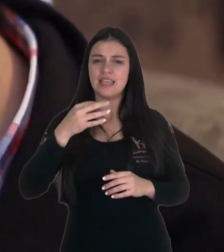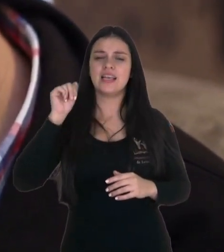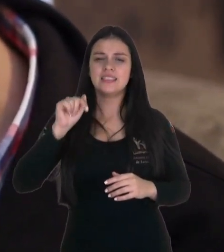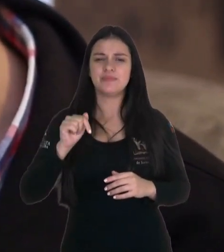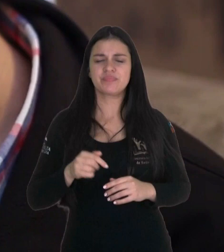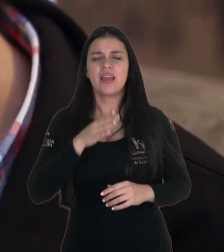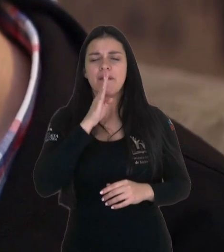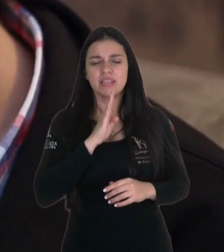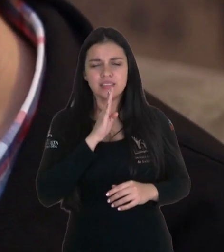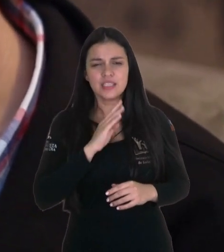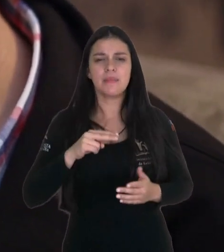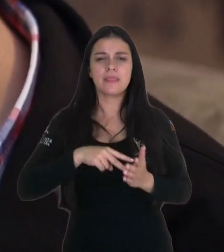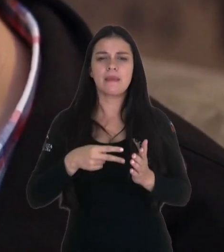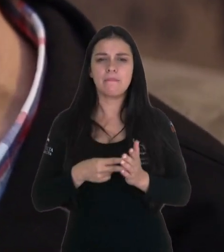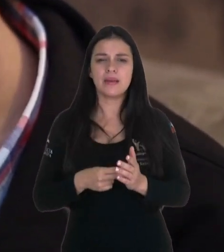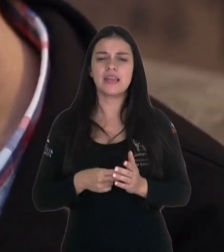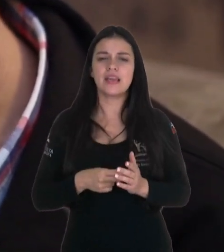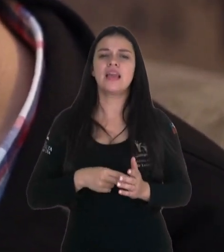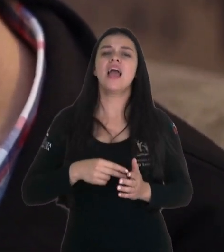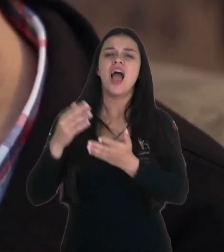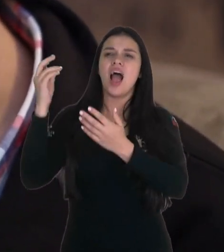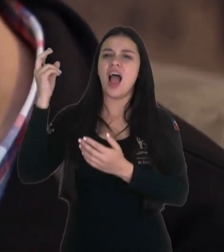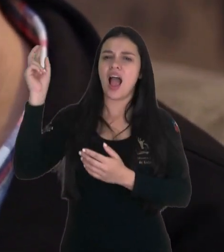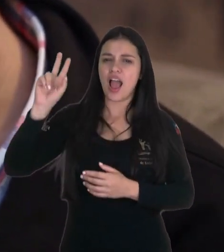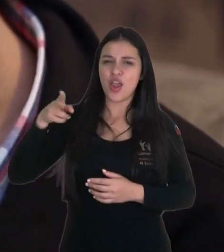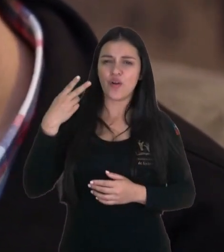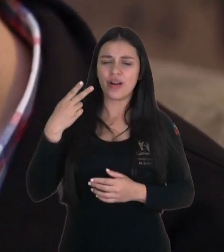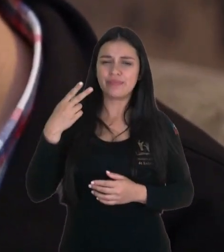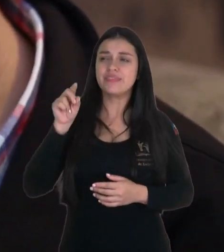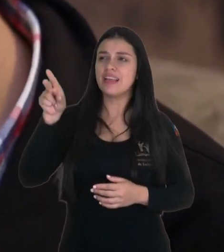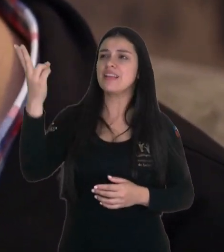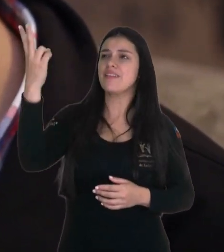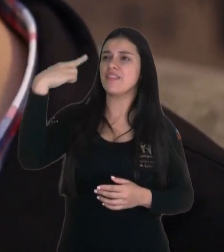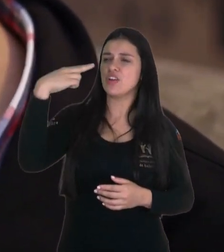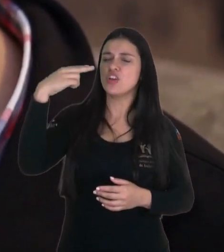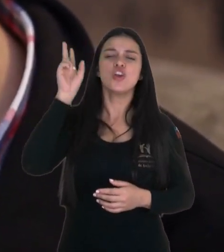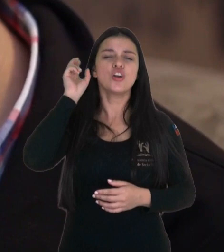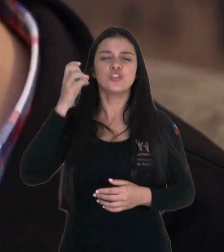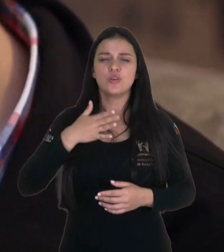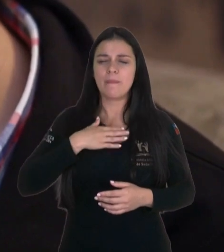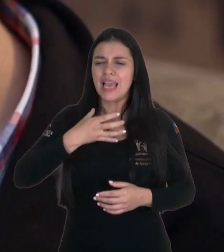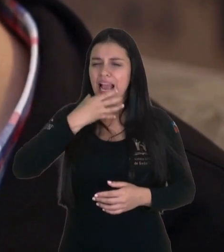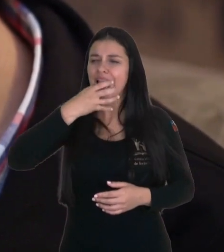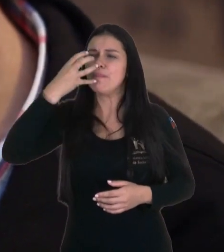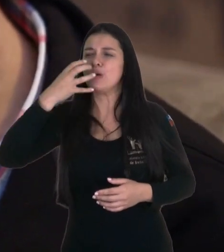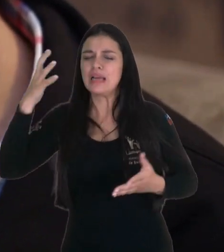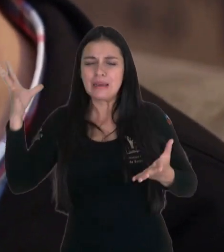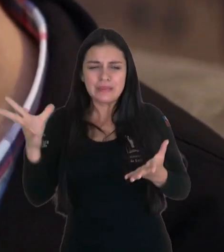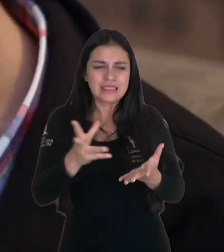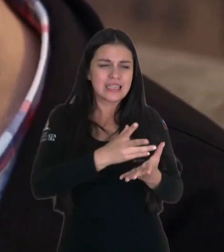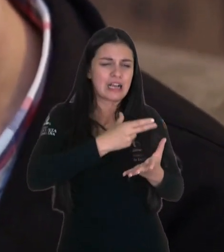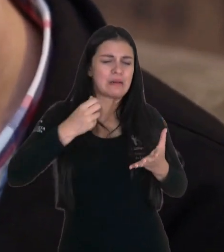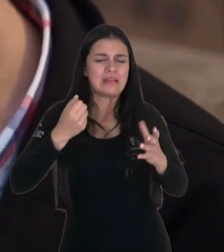pacientemente esperé a Jehová, y se inclinó a mí y oyó mi clamor, y me hizo sacar del pozo de la